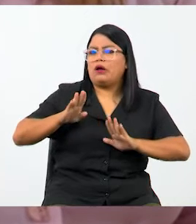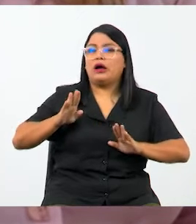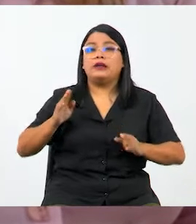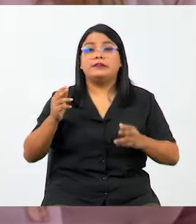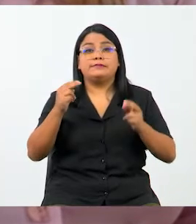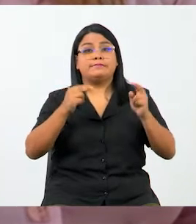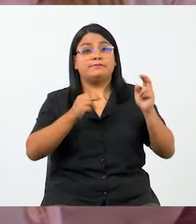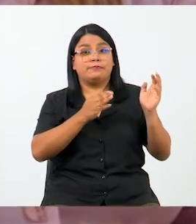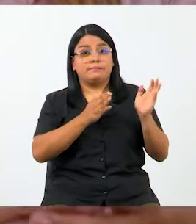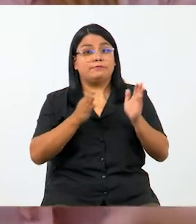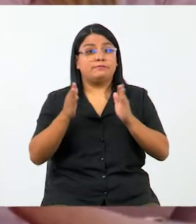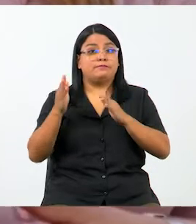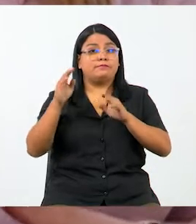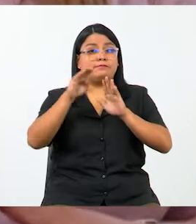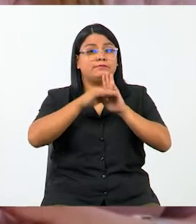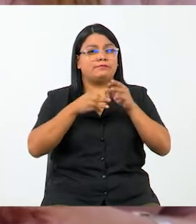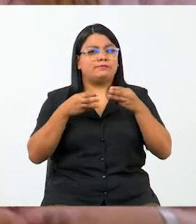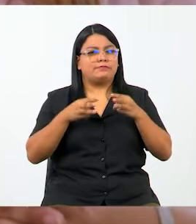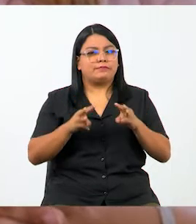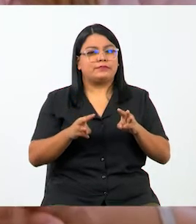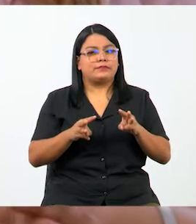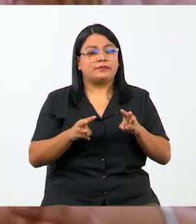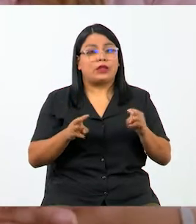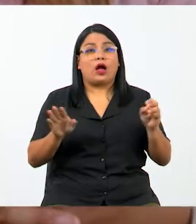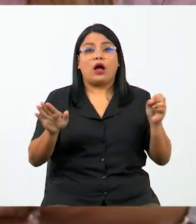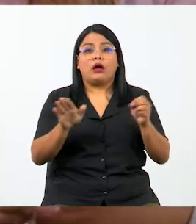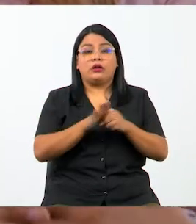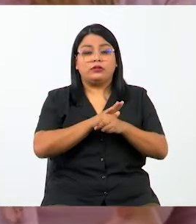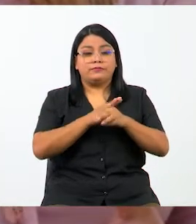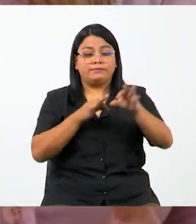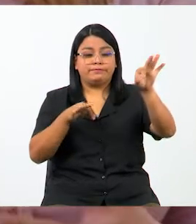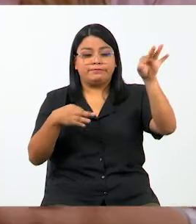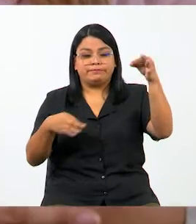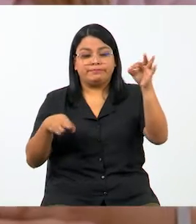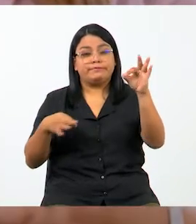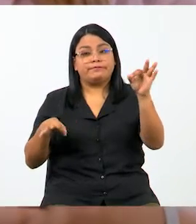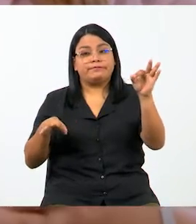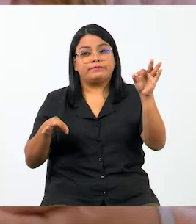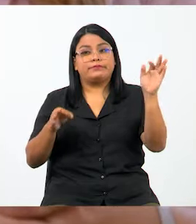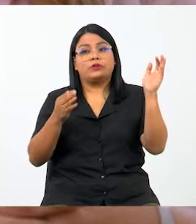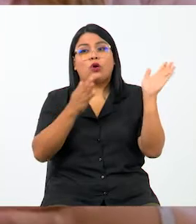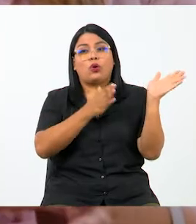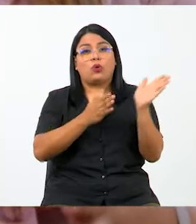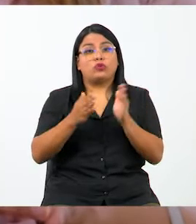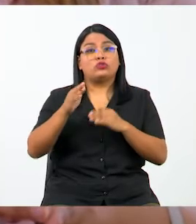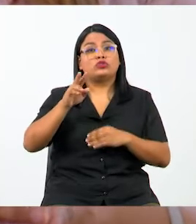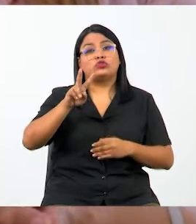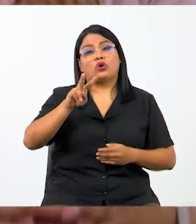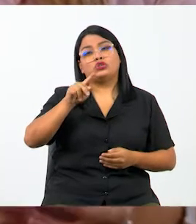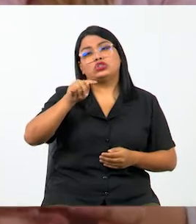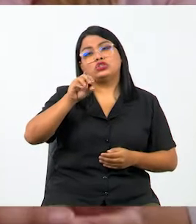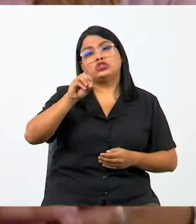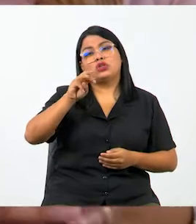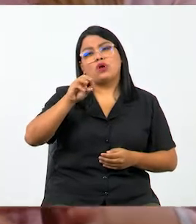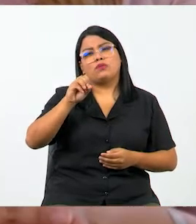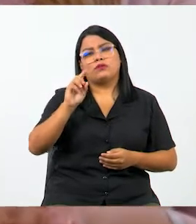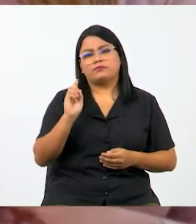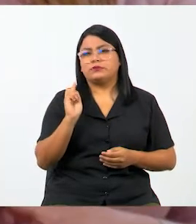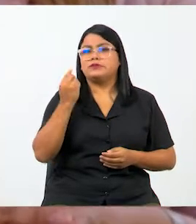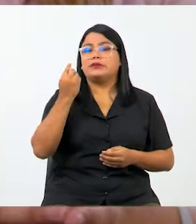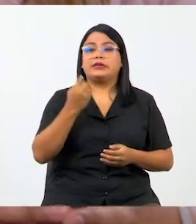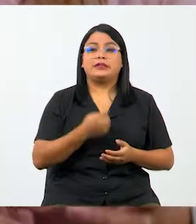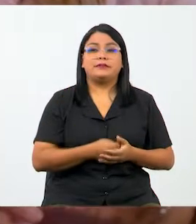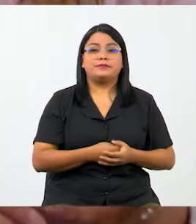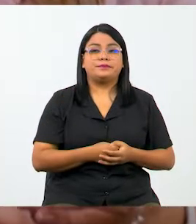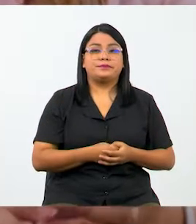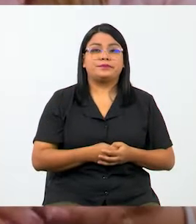guías? Todas las guías metodológicas se estructuran en 2 tomos. En el primer tomo encontraremos las primeras 4